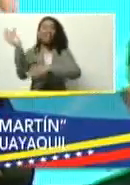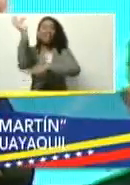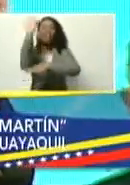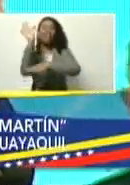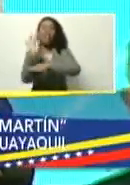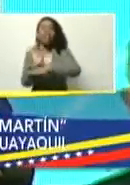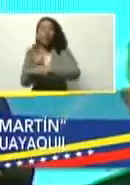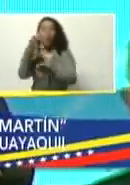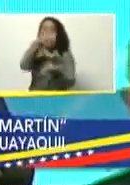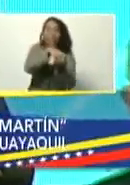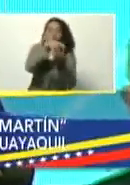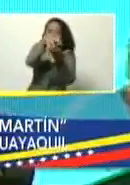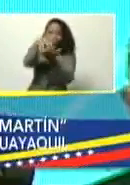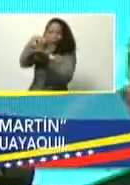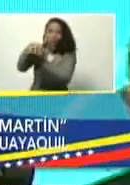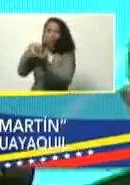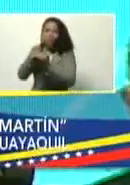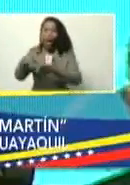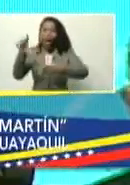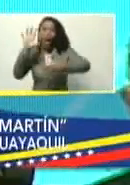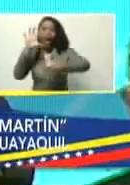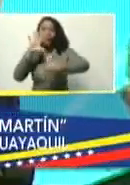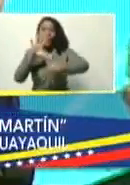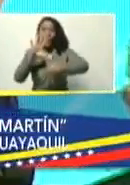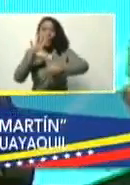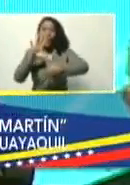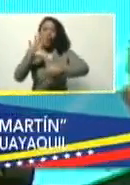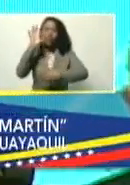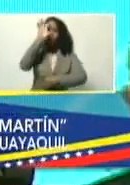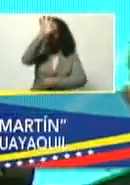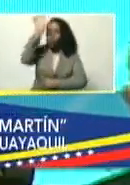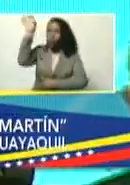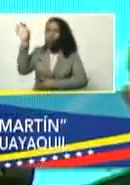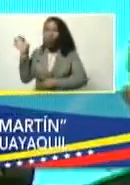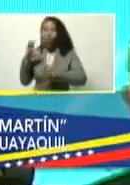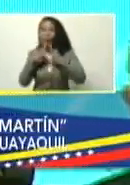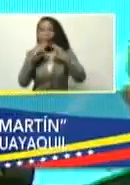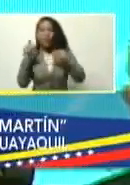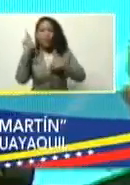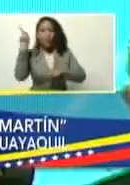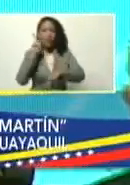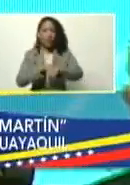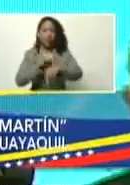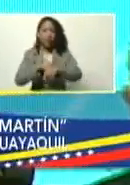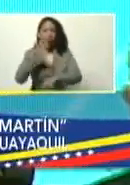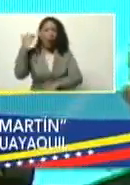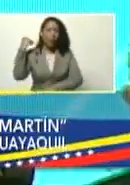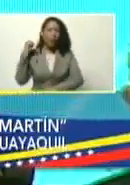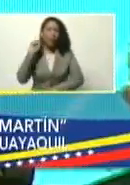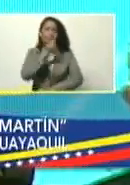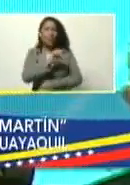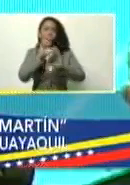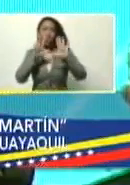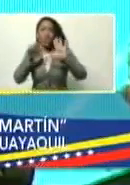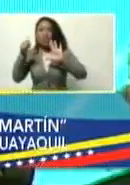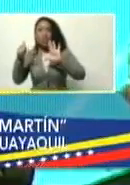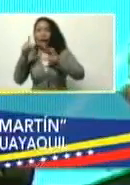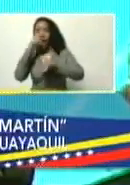de estados de América en aquella época, y 186 años